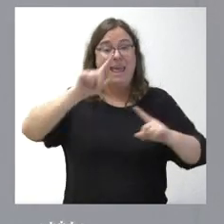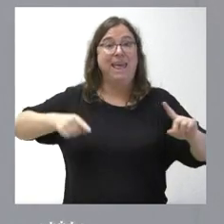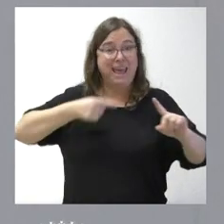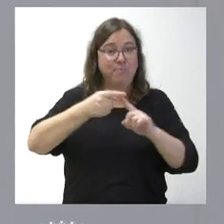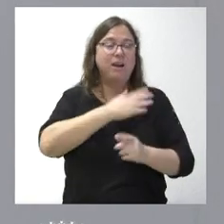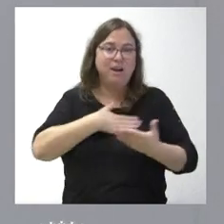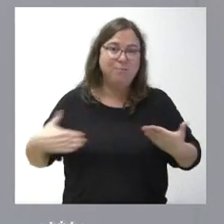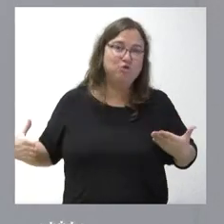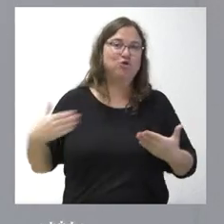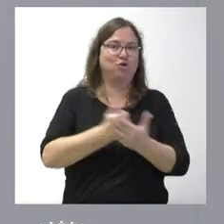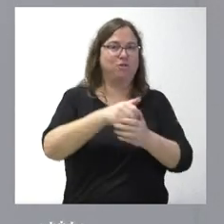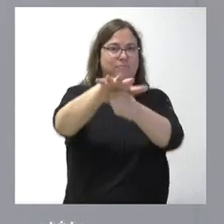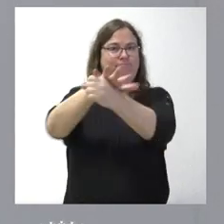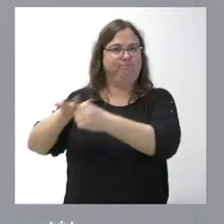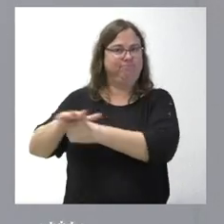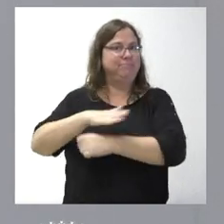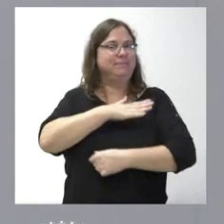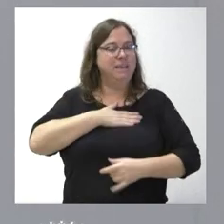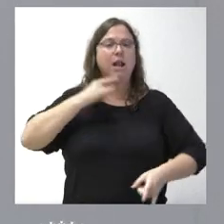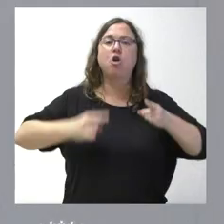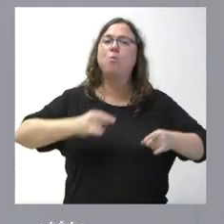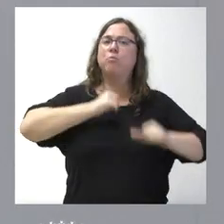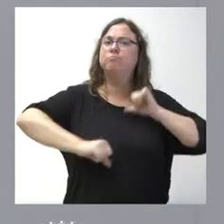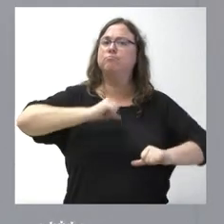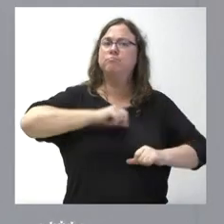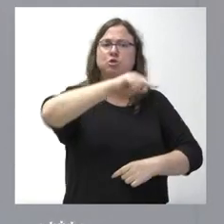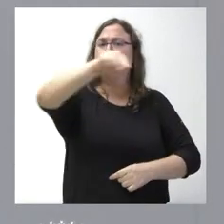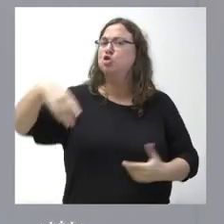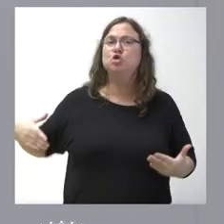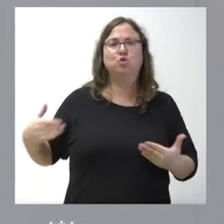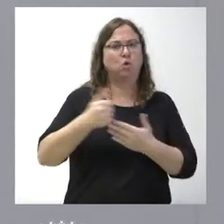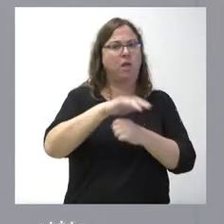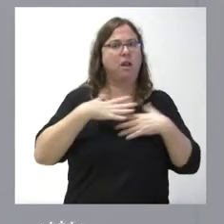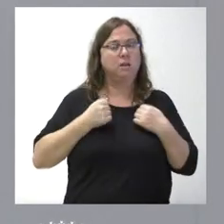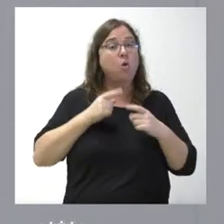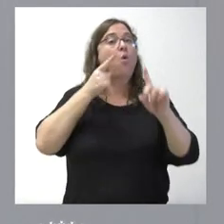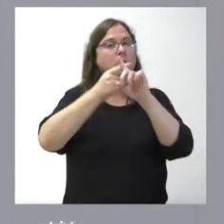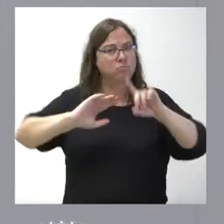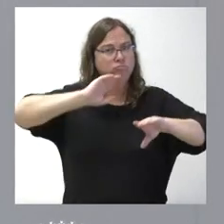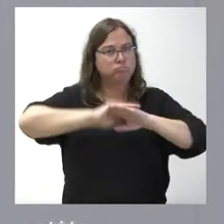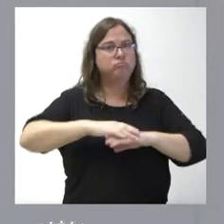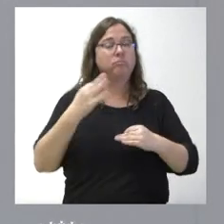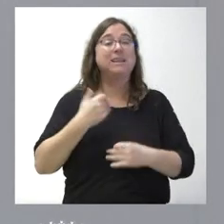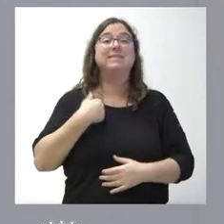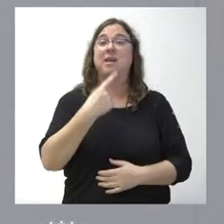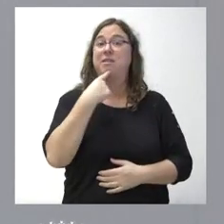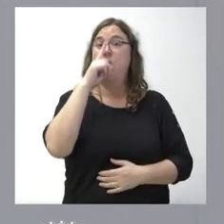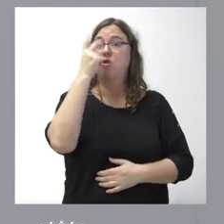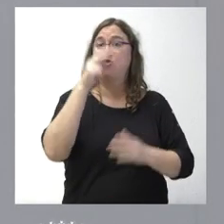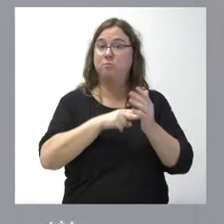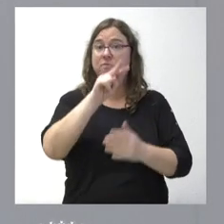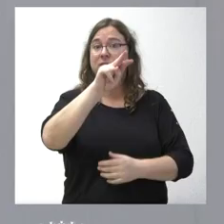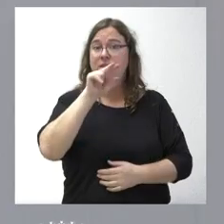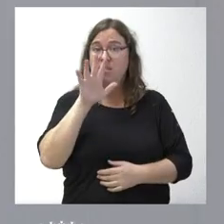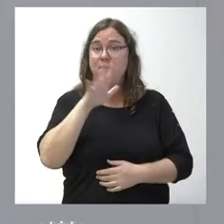todas las realas de salud este tipo de robots quirúrgico cumplimos nuestros objetivos y les señalo ya que el año 2025